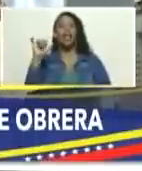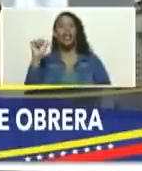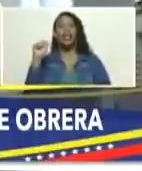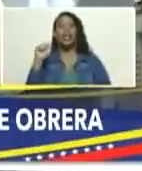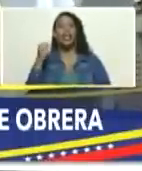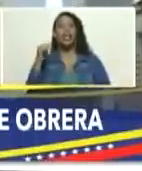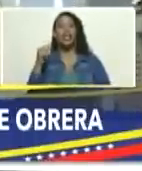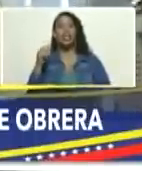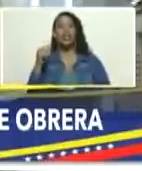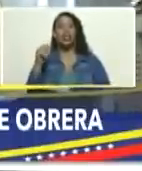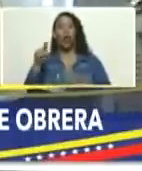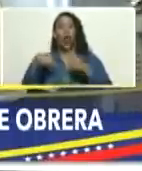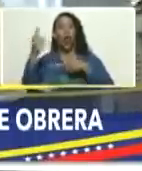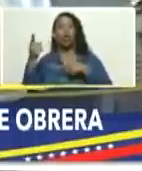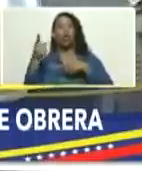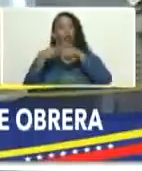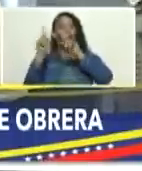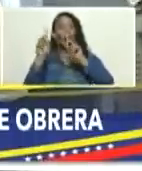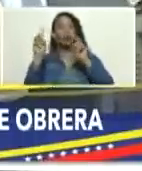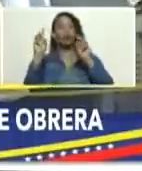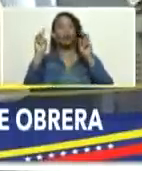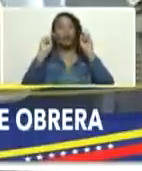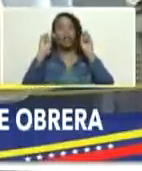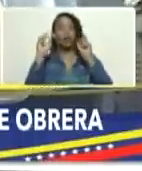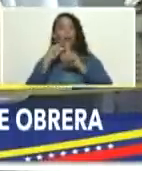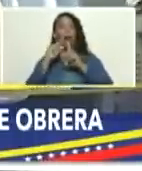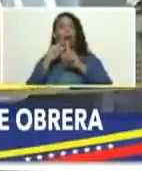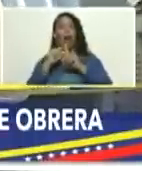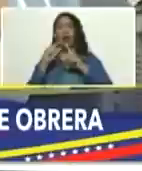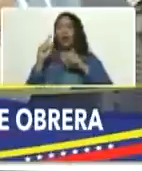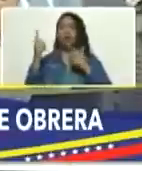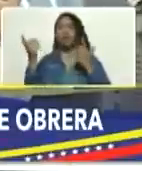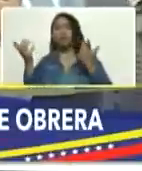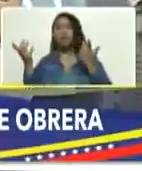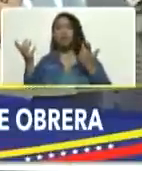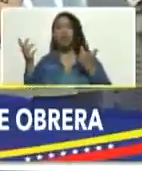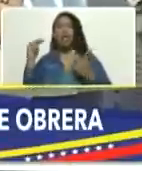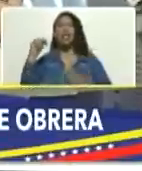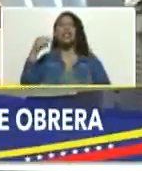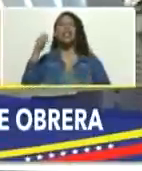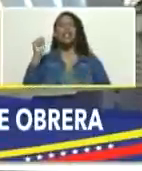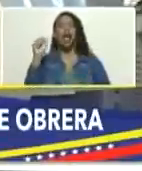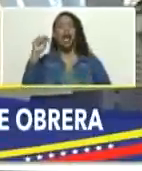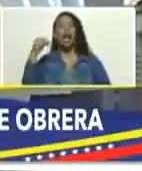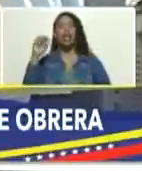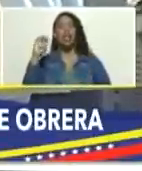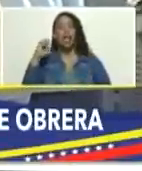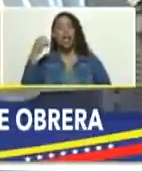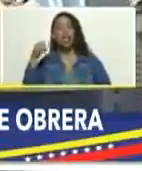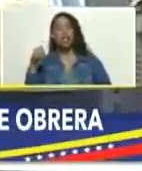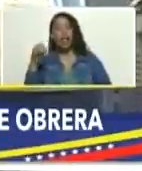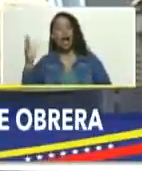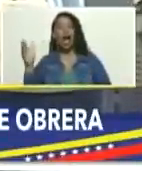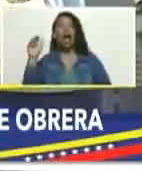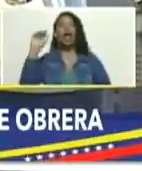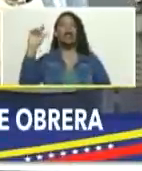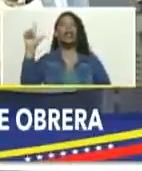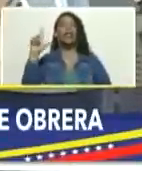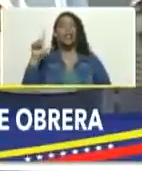es Ñáñez. ¿No? Ñáñez a Ñáñez,